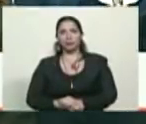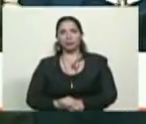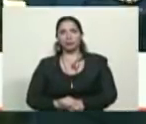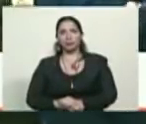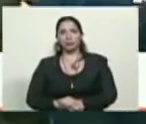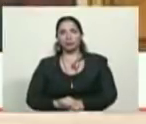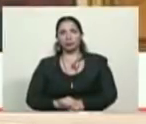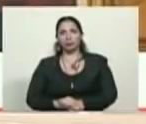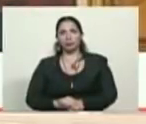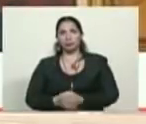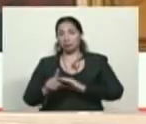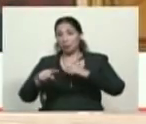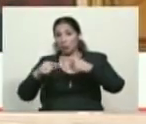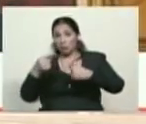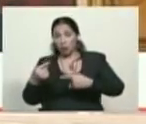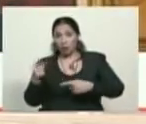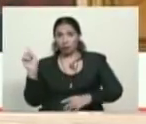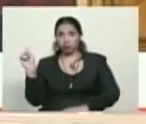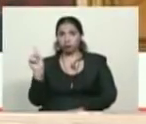Y luego llegó